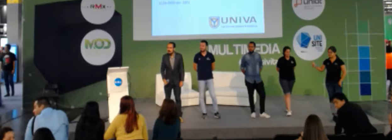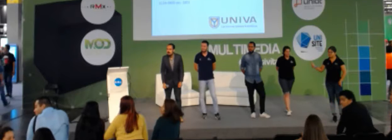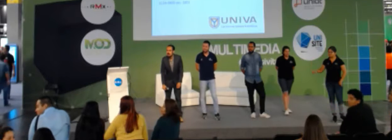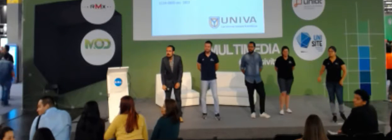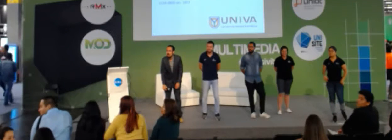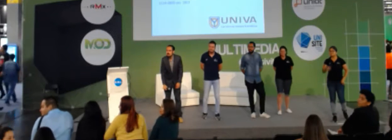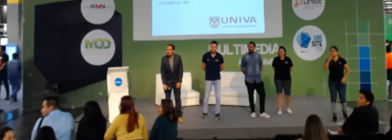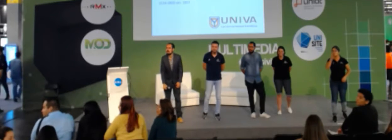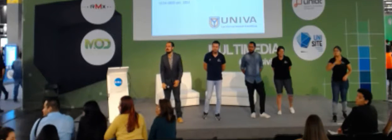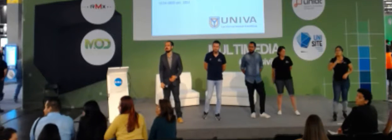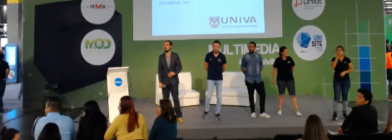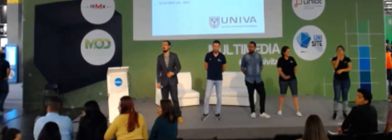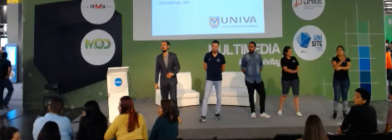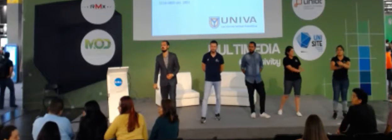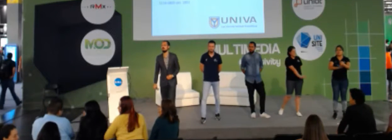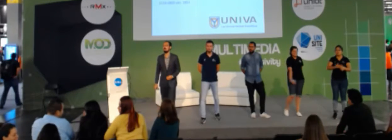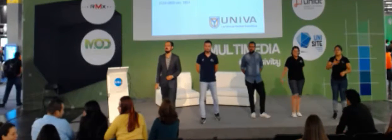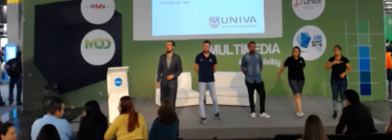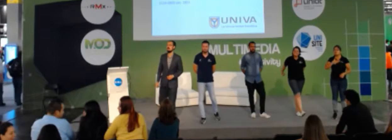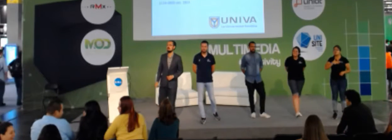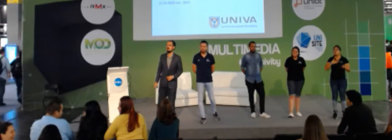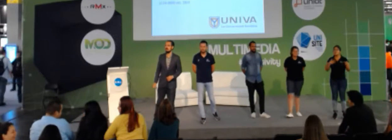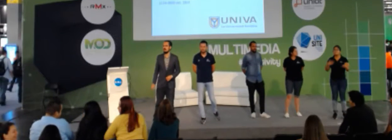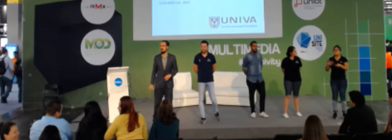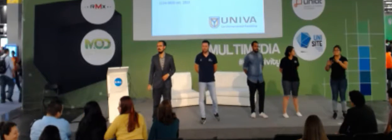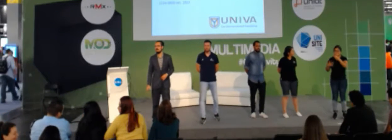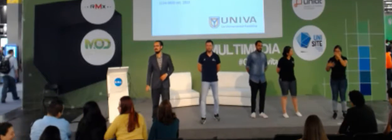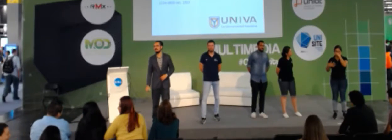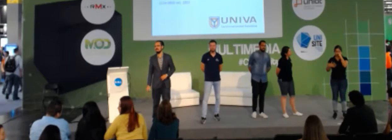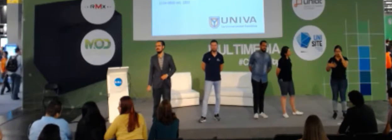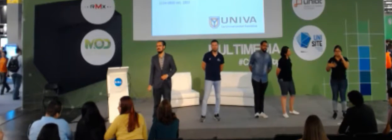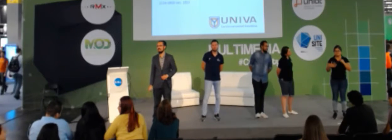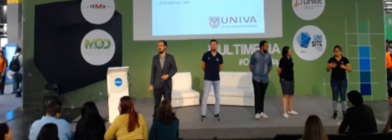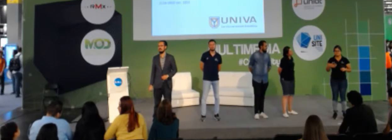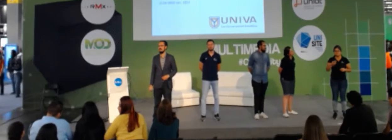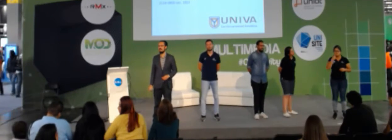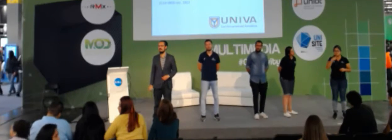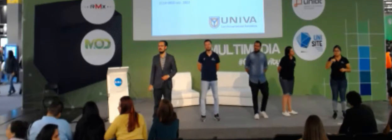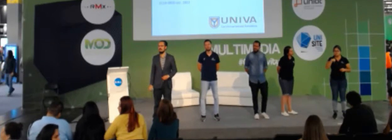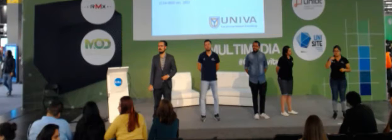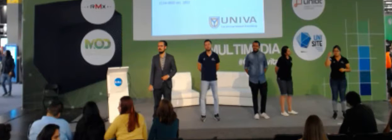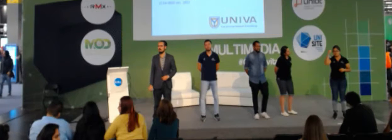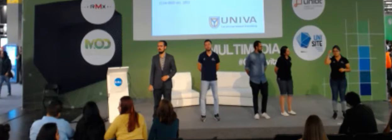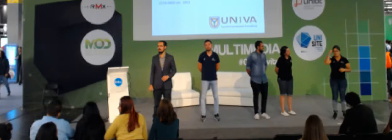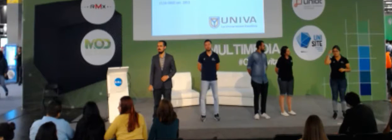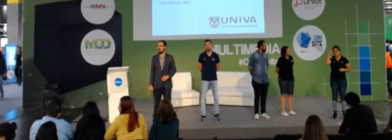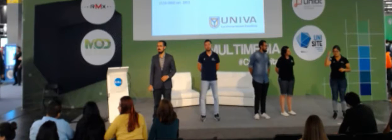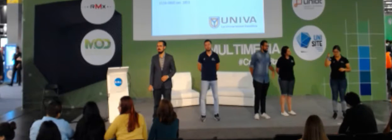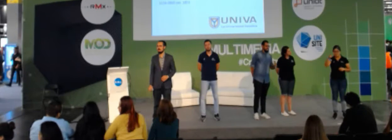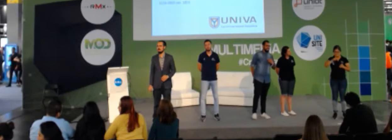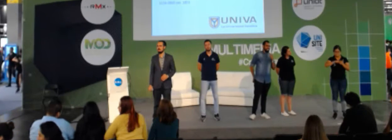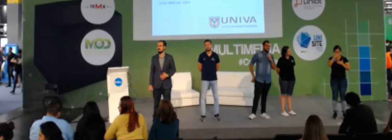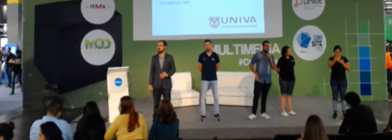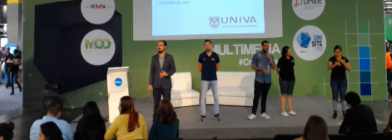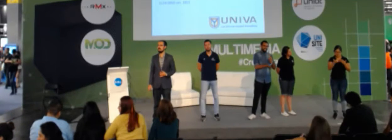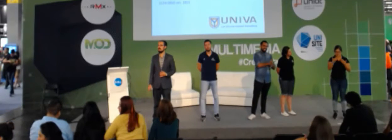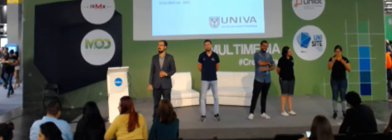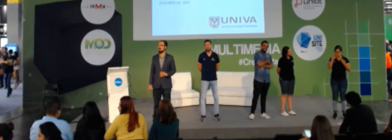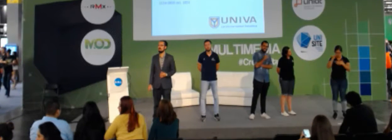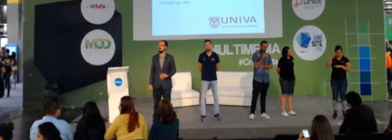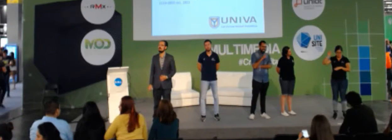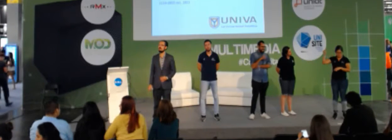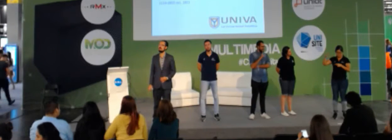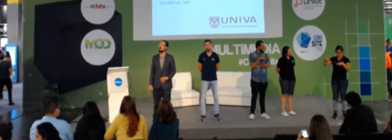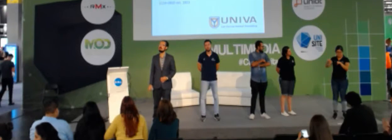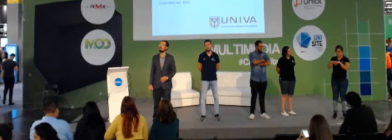Hola, buenas tardes. Mi pregunta va, bueno, esto estoy pensando realizar un proyecto que tiene que ver un poco con esto, pero